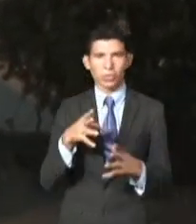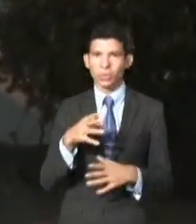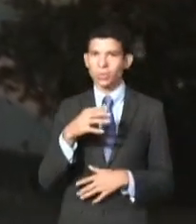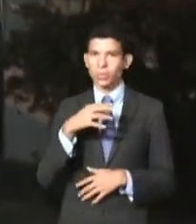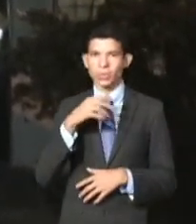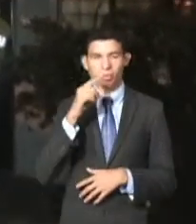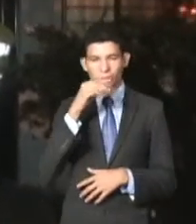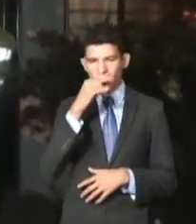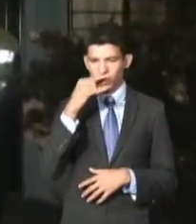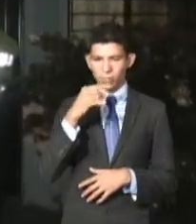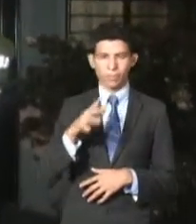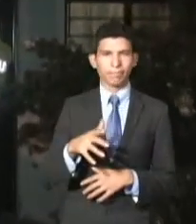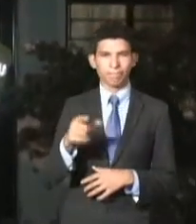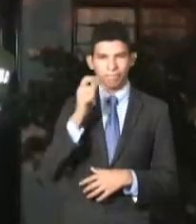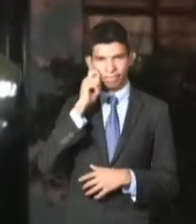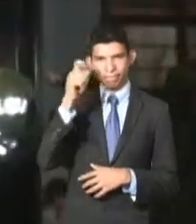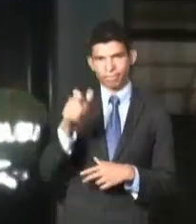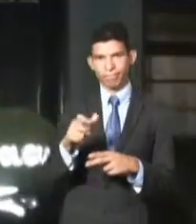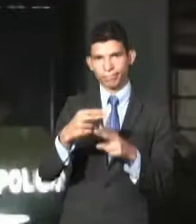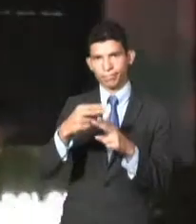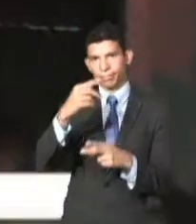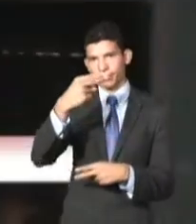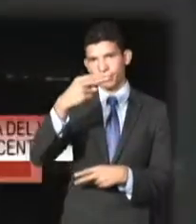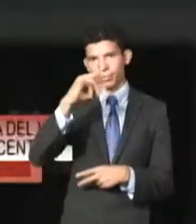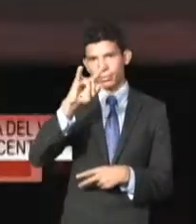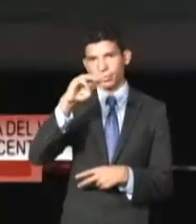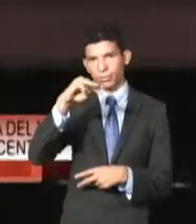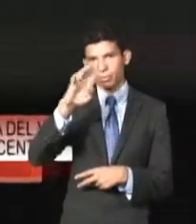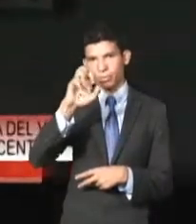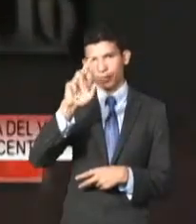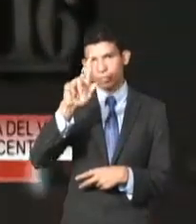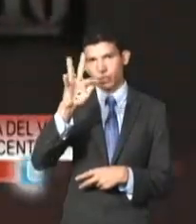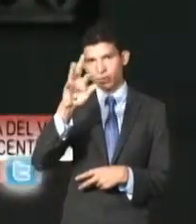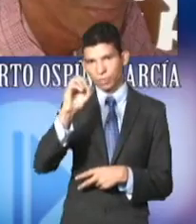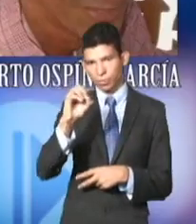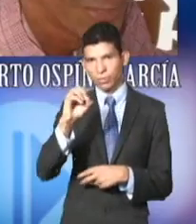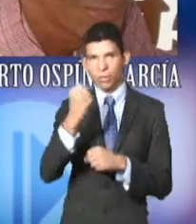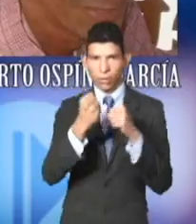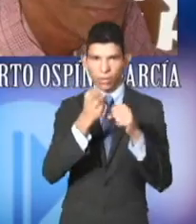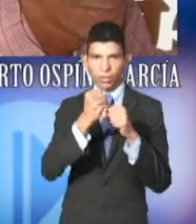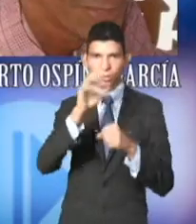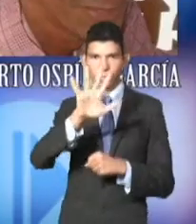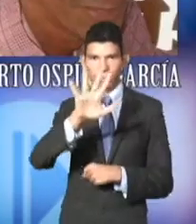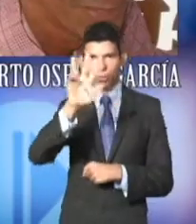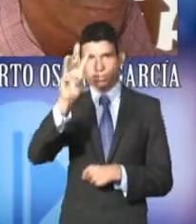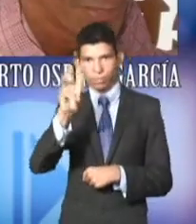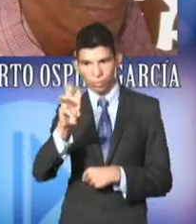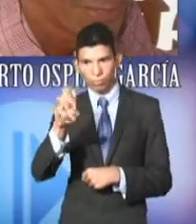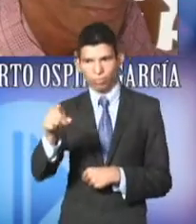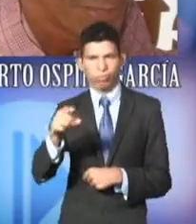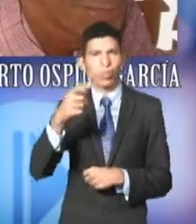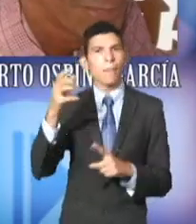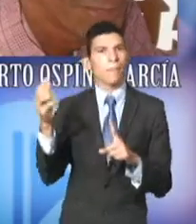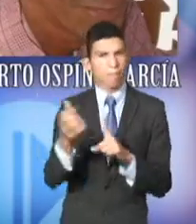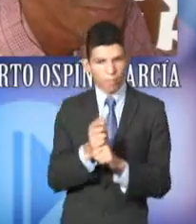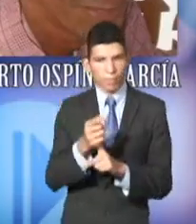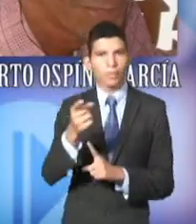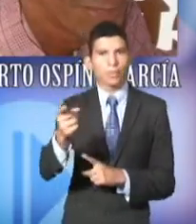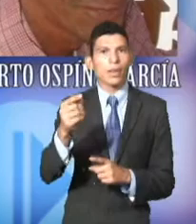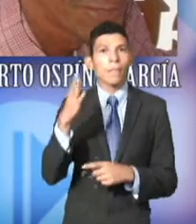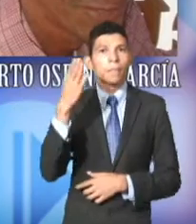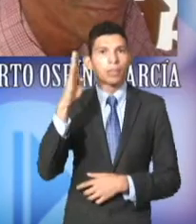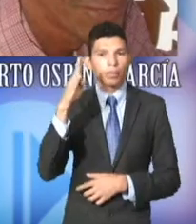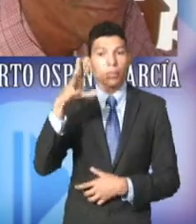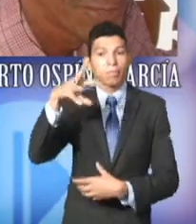descomposición la persona que logró ser identificada como humberto espina garcía de 58 años de edad fue encontrado al parecer